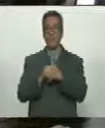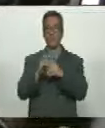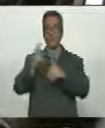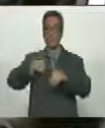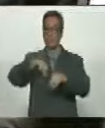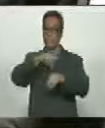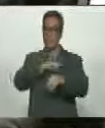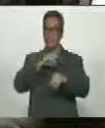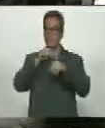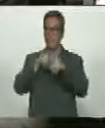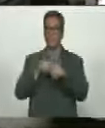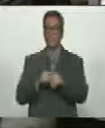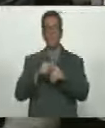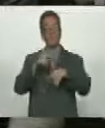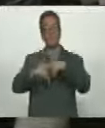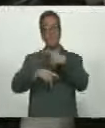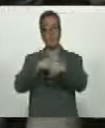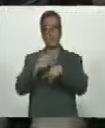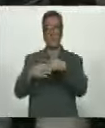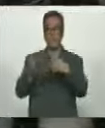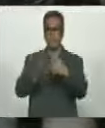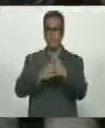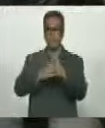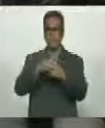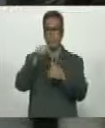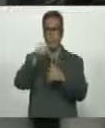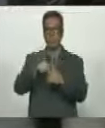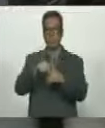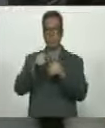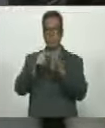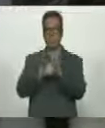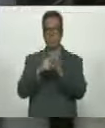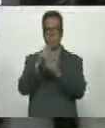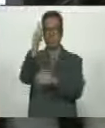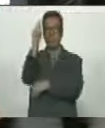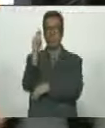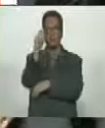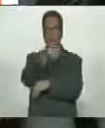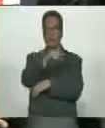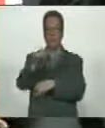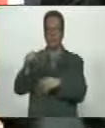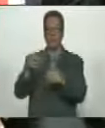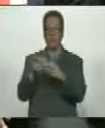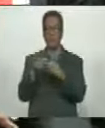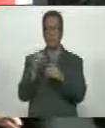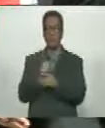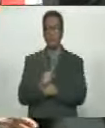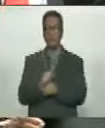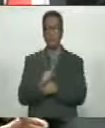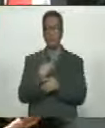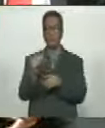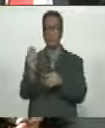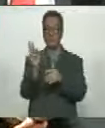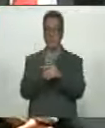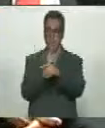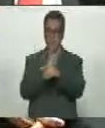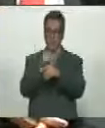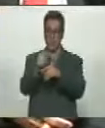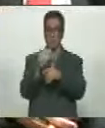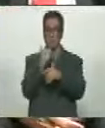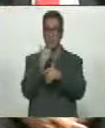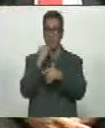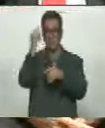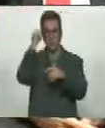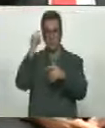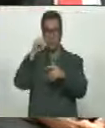estamos en el proceso de cierre de este periodo parlamentario. Pronto sabrán ustedes